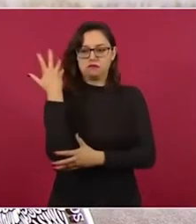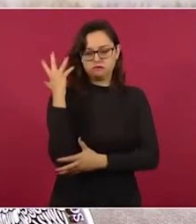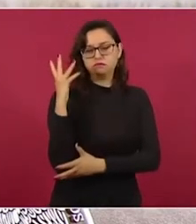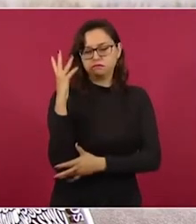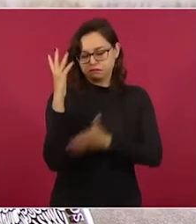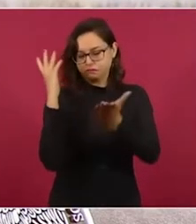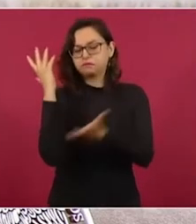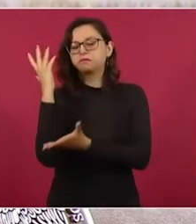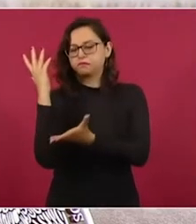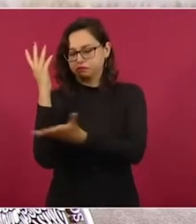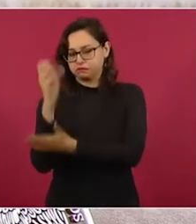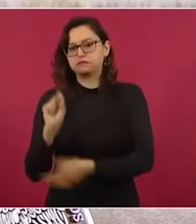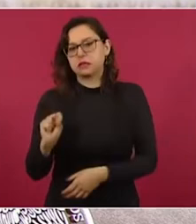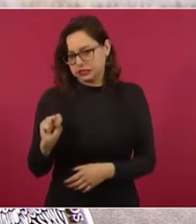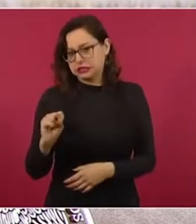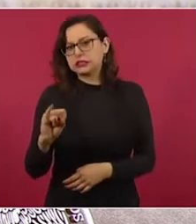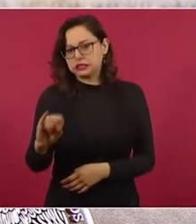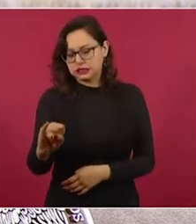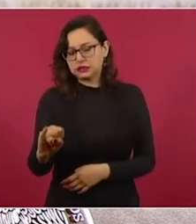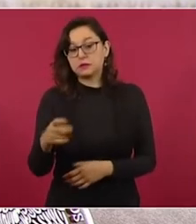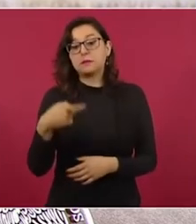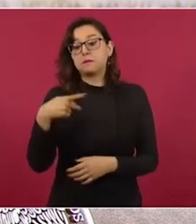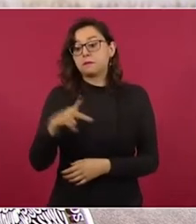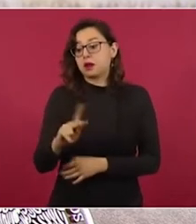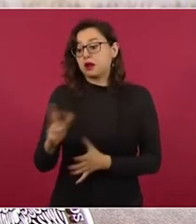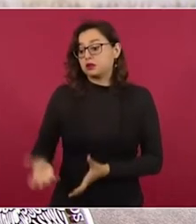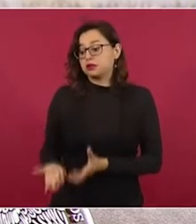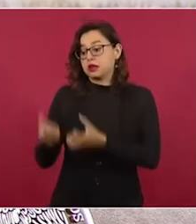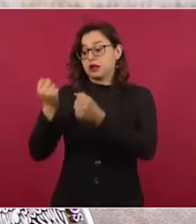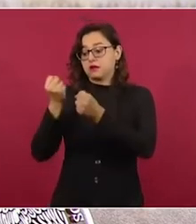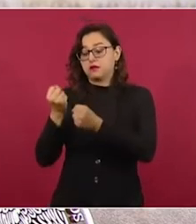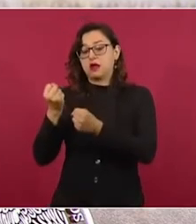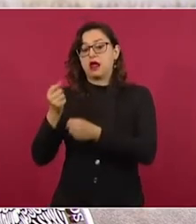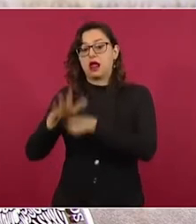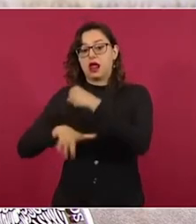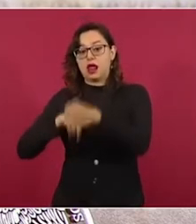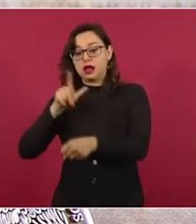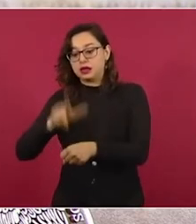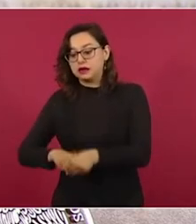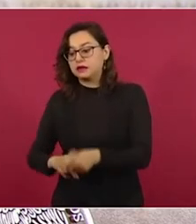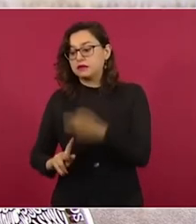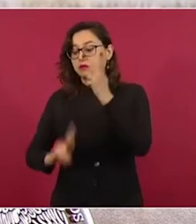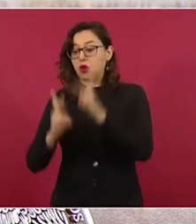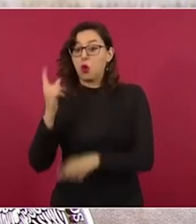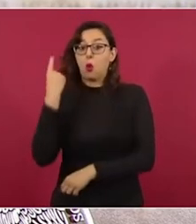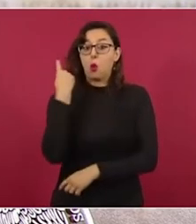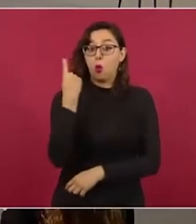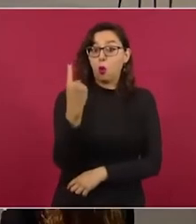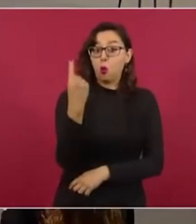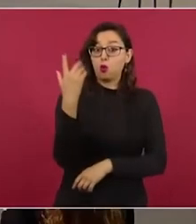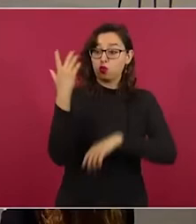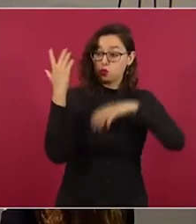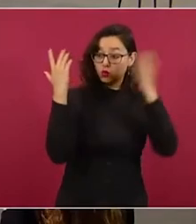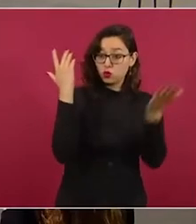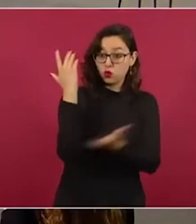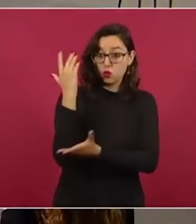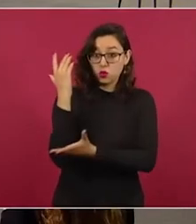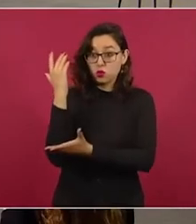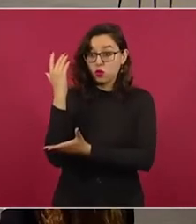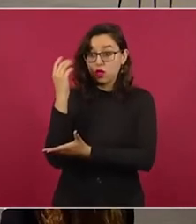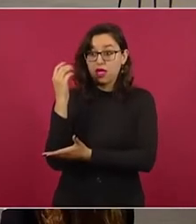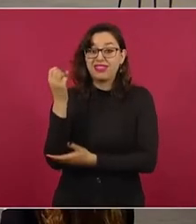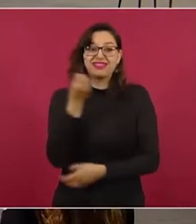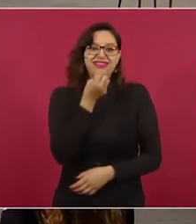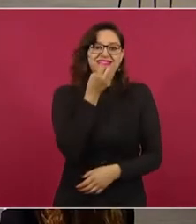fauna, además de la siembra de 3 árboles por cada uno removido. El